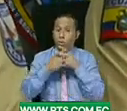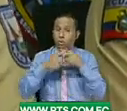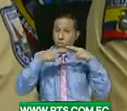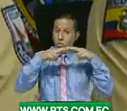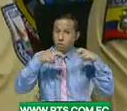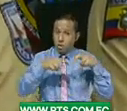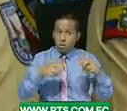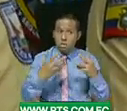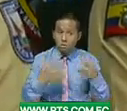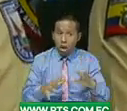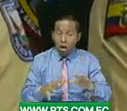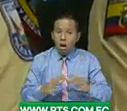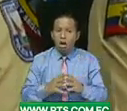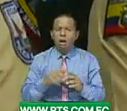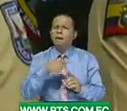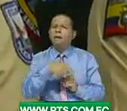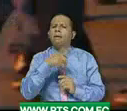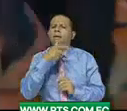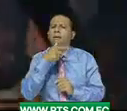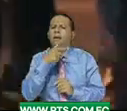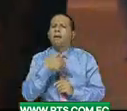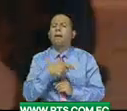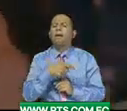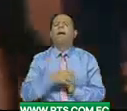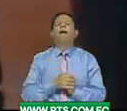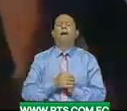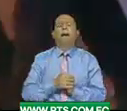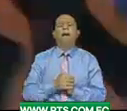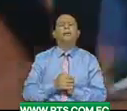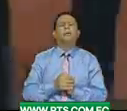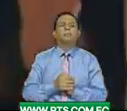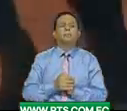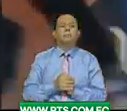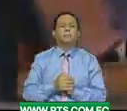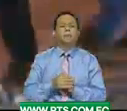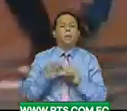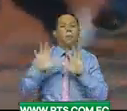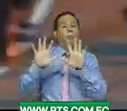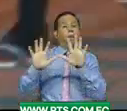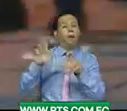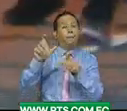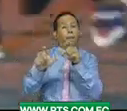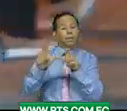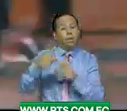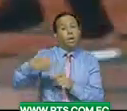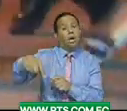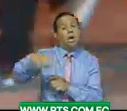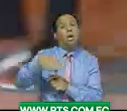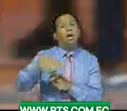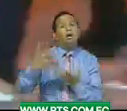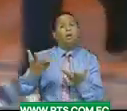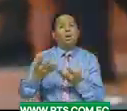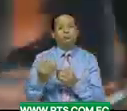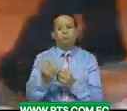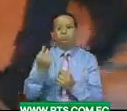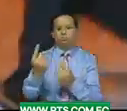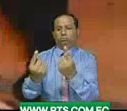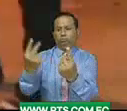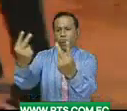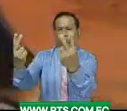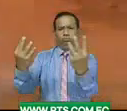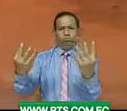investigativas han sido identificados los 10 ciudadanos o personas que se encontraban y que se